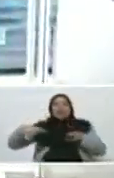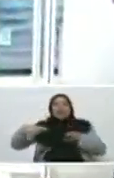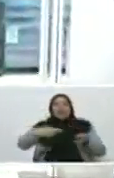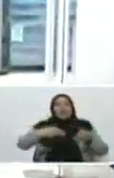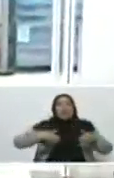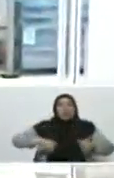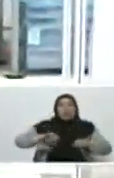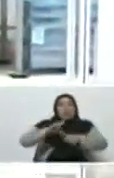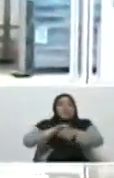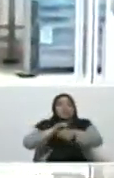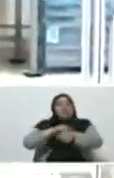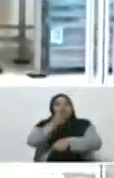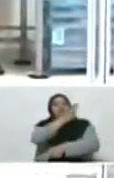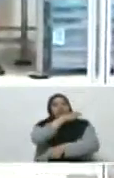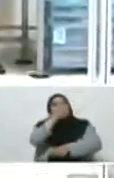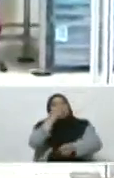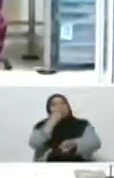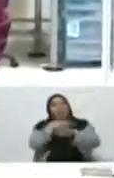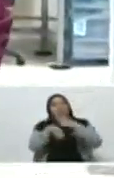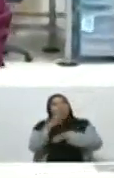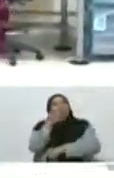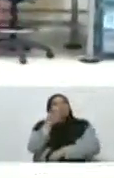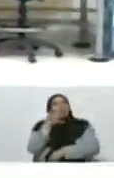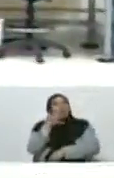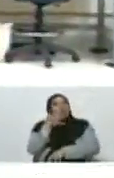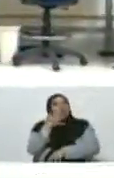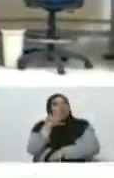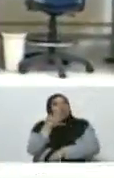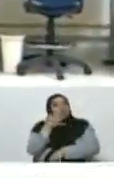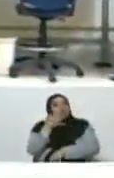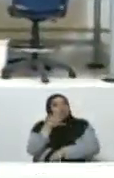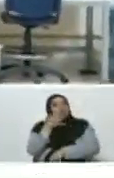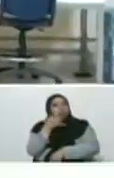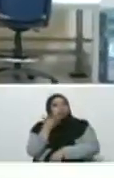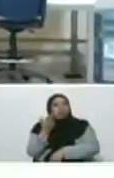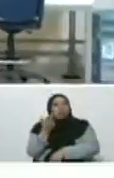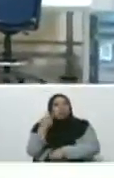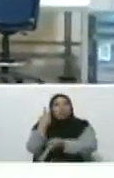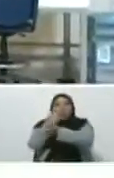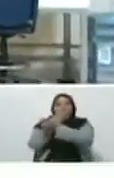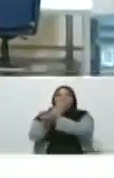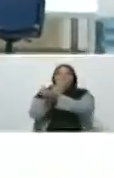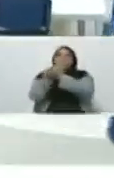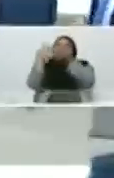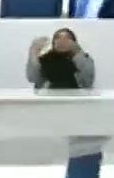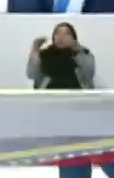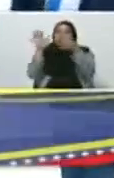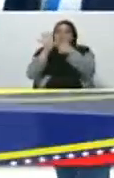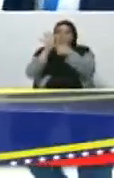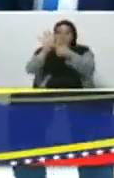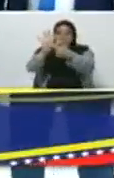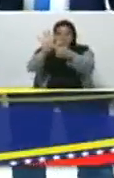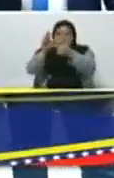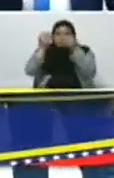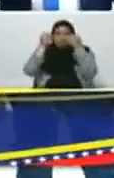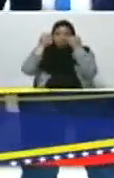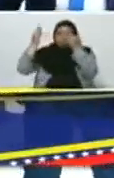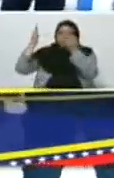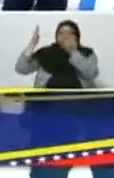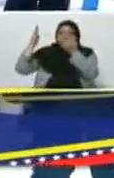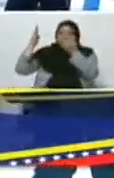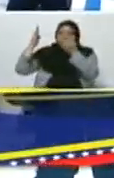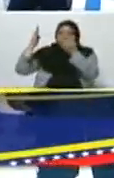terapia celular. Por ejemplo, hacemos esto. Este es un hueso normal. Correcto. Que si se fractura, queda